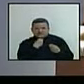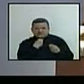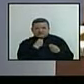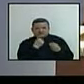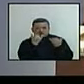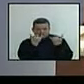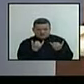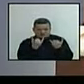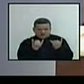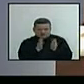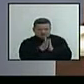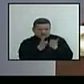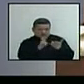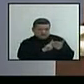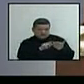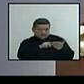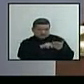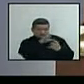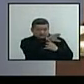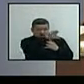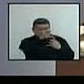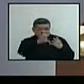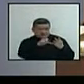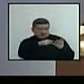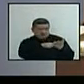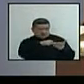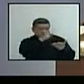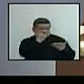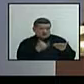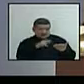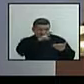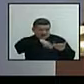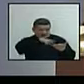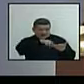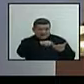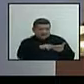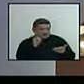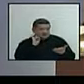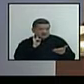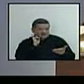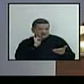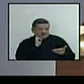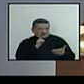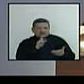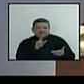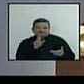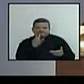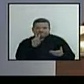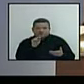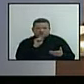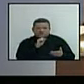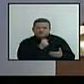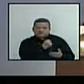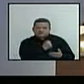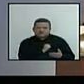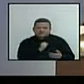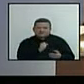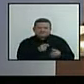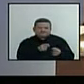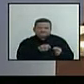esta página del Evangelio que acabamos de escuchar, que no es posible